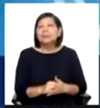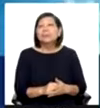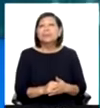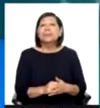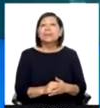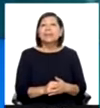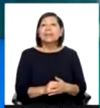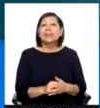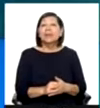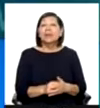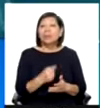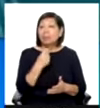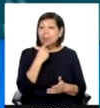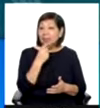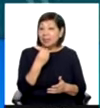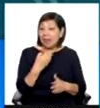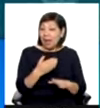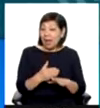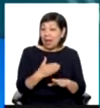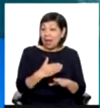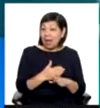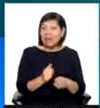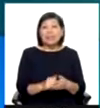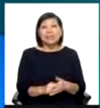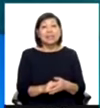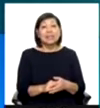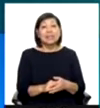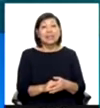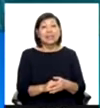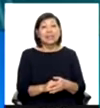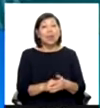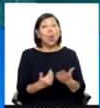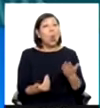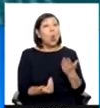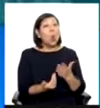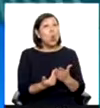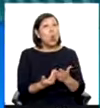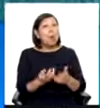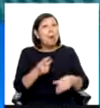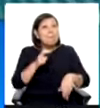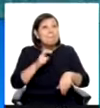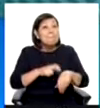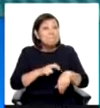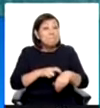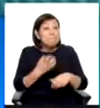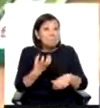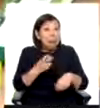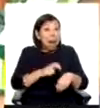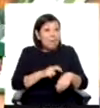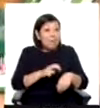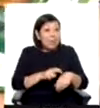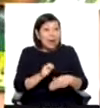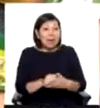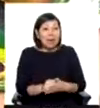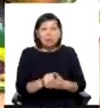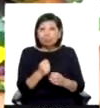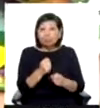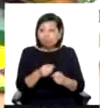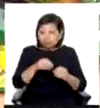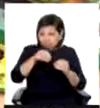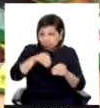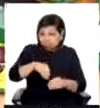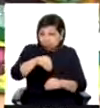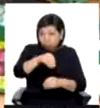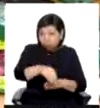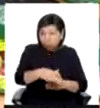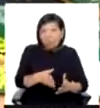Jorge, antes de culminar, me mencionabas antes de la entrevista de una nueva papa que están ustedes elaborando, que